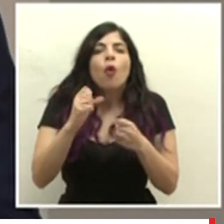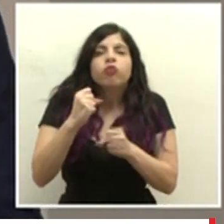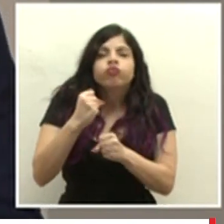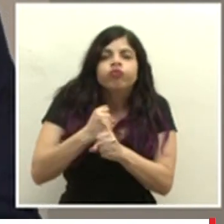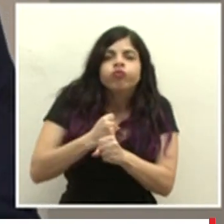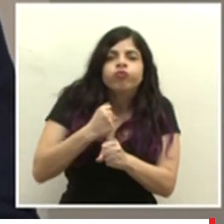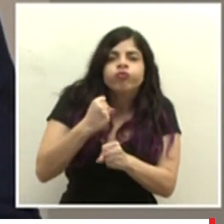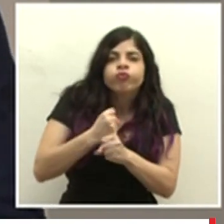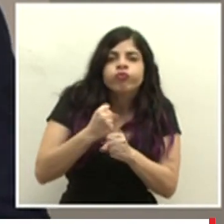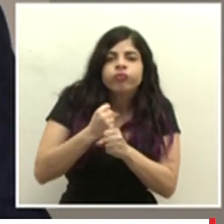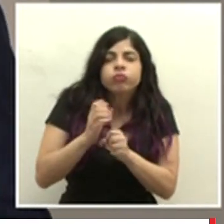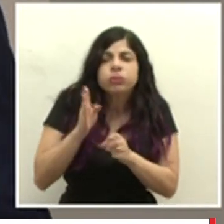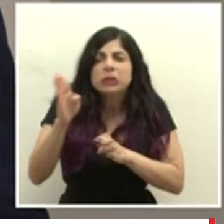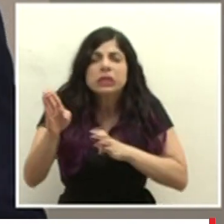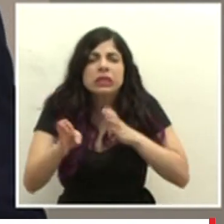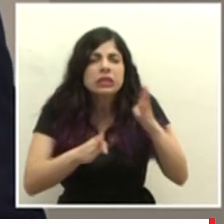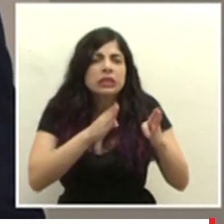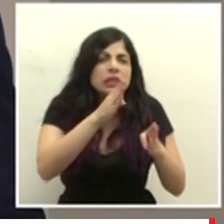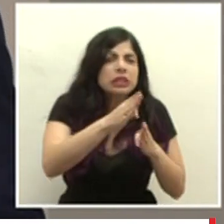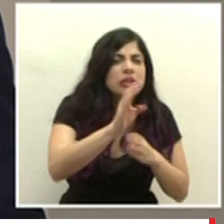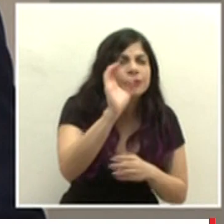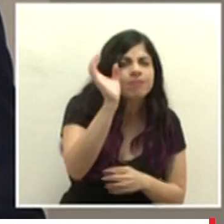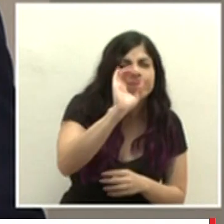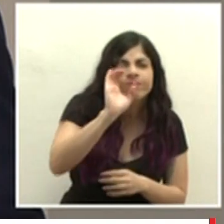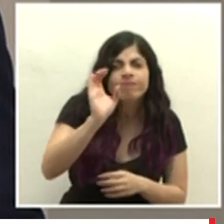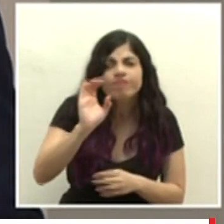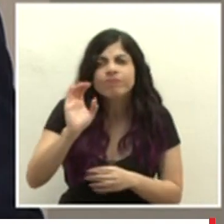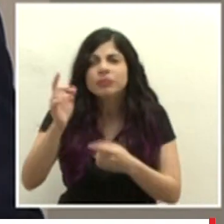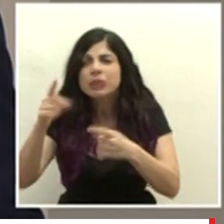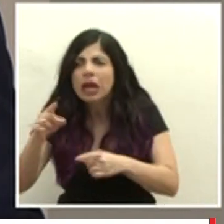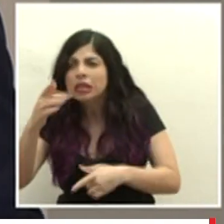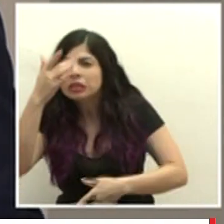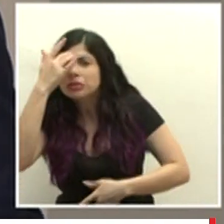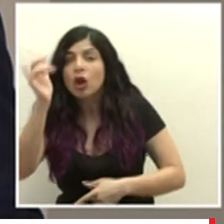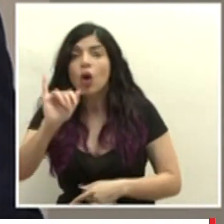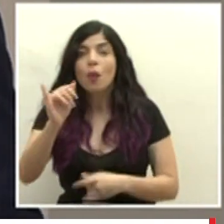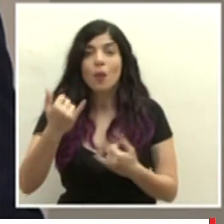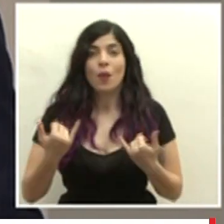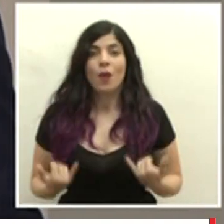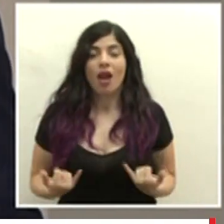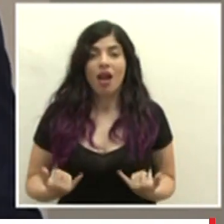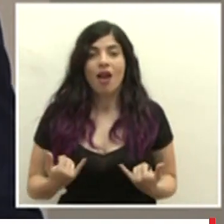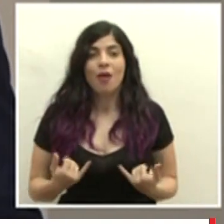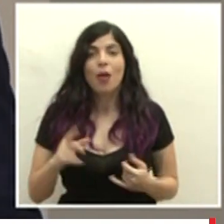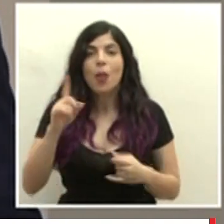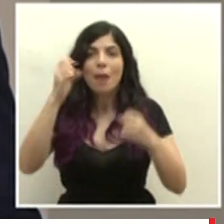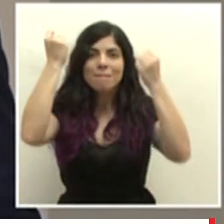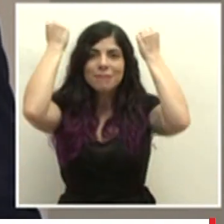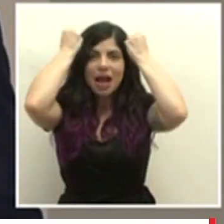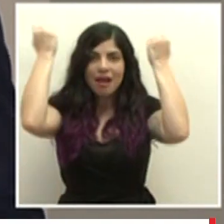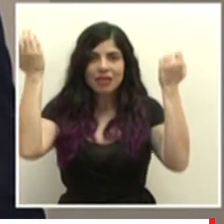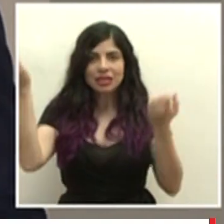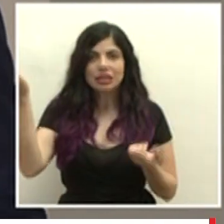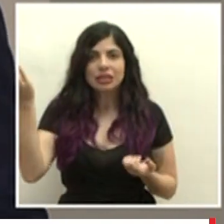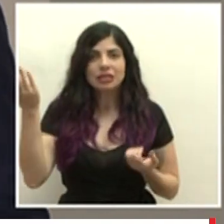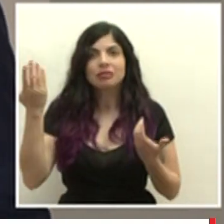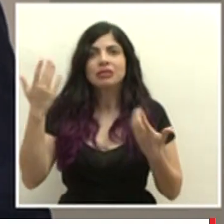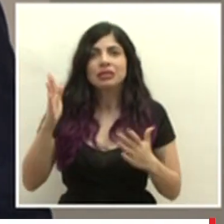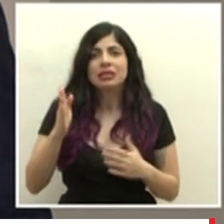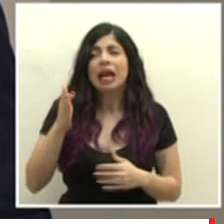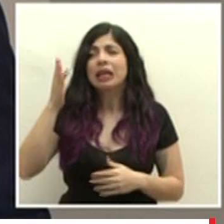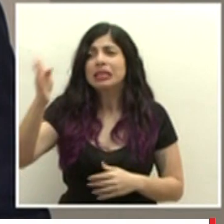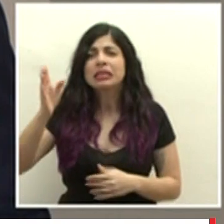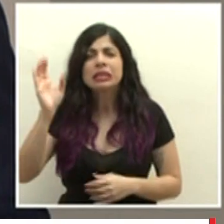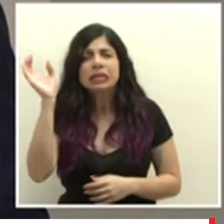operativo ampliado para ir a detectar casos como lo que está ocurriendo justamente en este momento en Pavas, en donde ya nos fuimos al